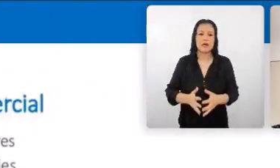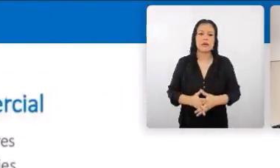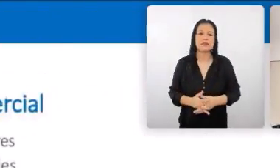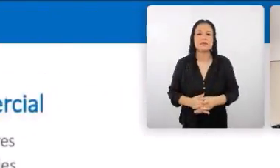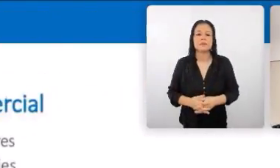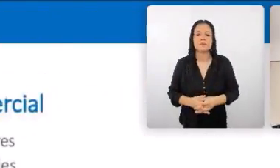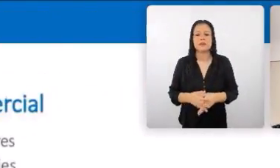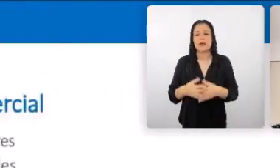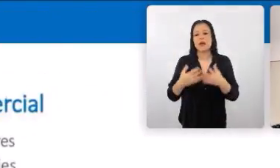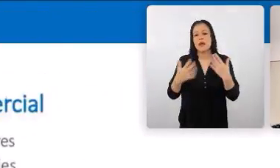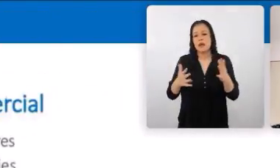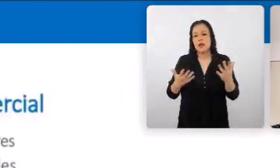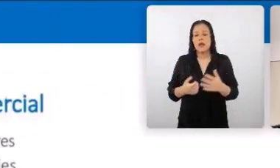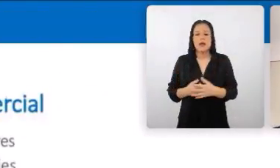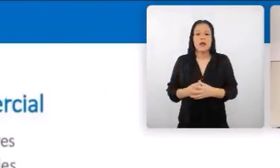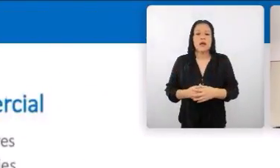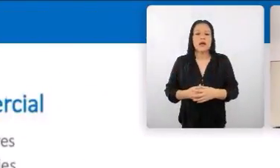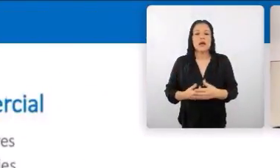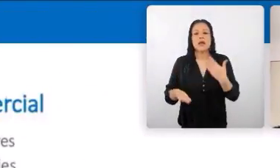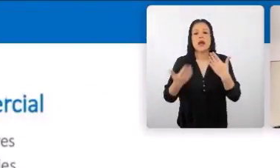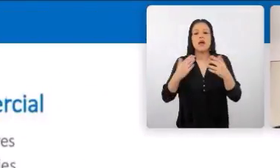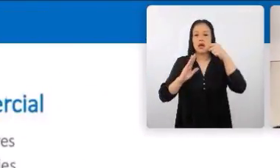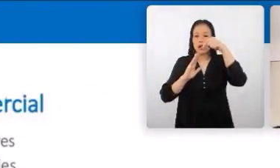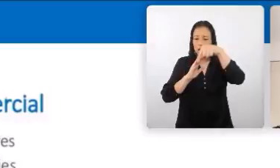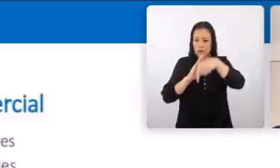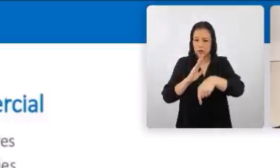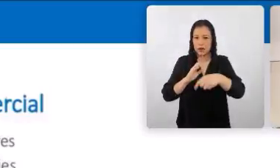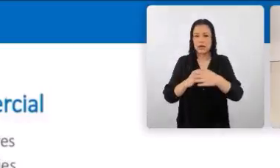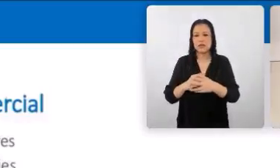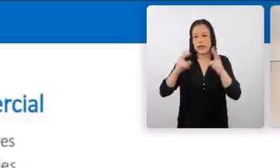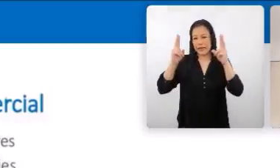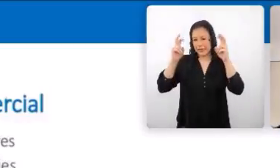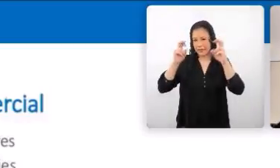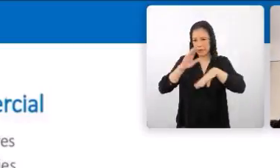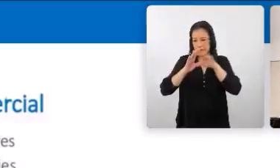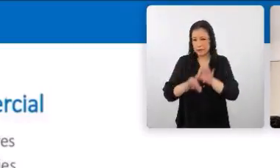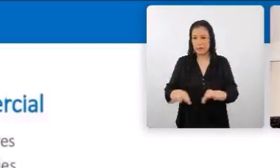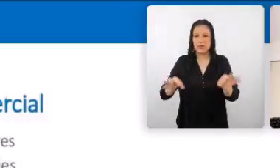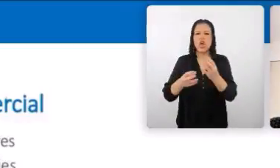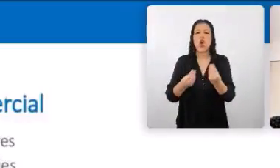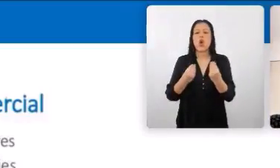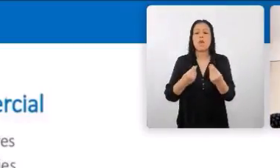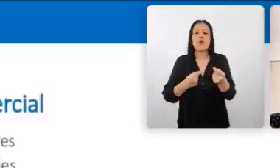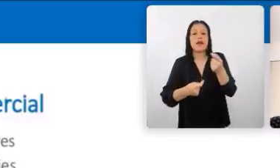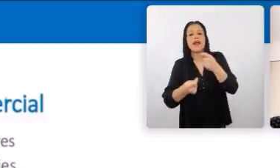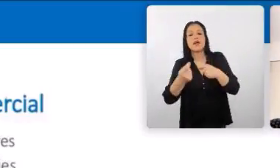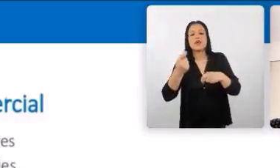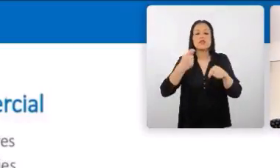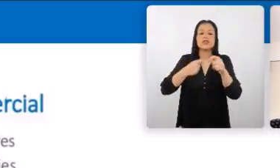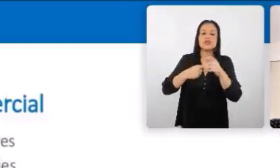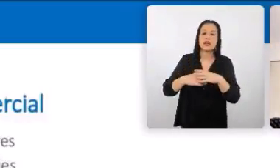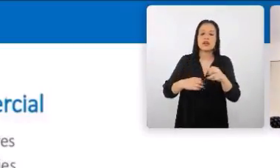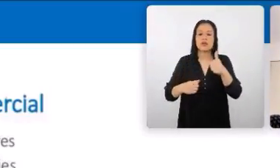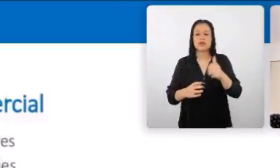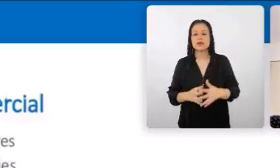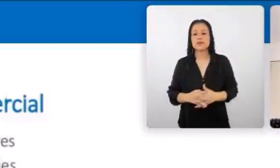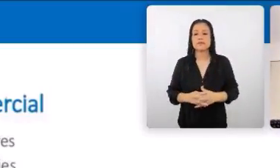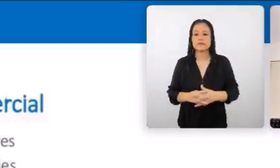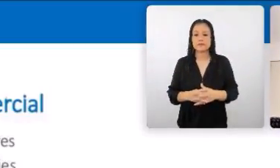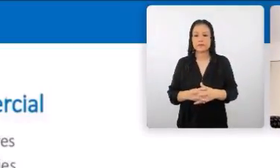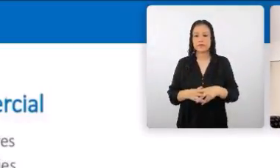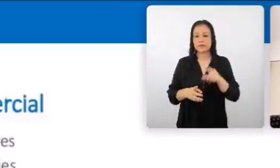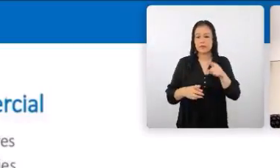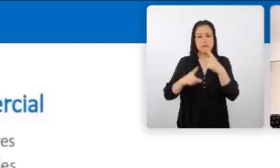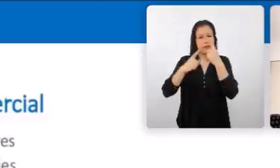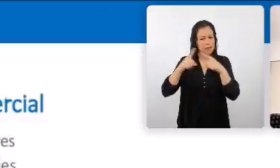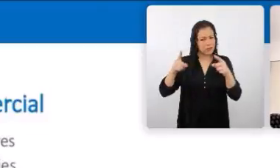Bueno, ya un poco ahondando en el tema principal, que es cómo negociar con el mercado estadounidense, ¿no? Acá hay